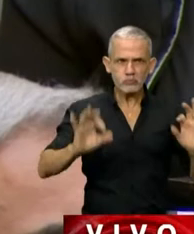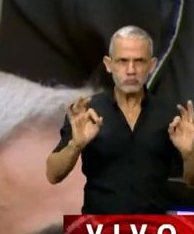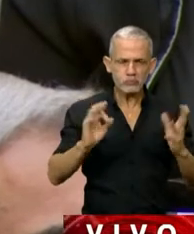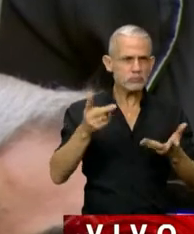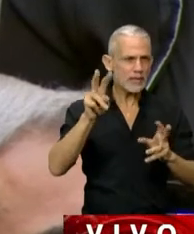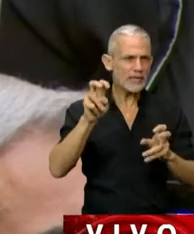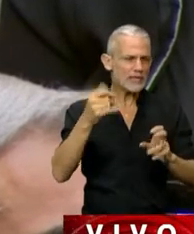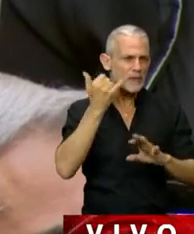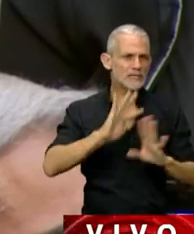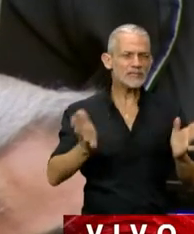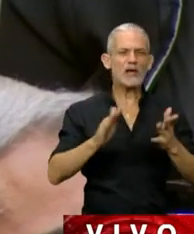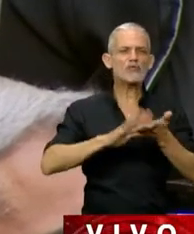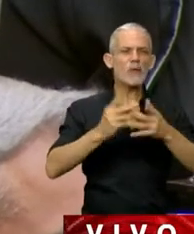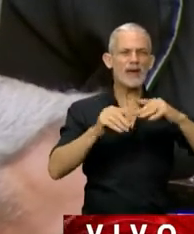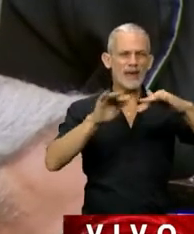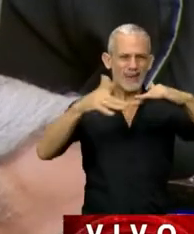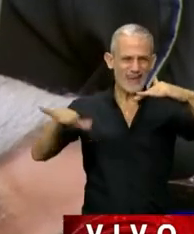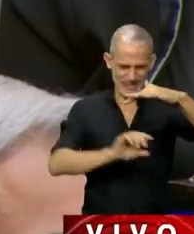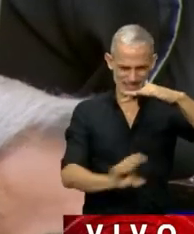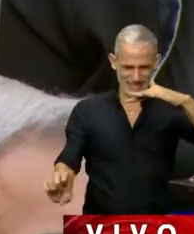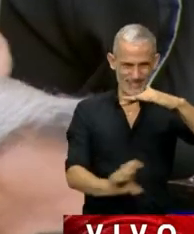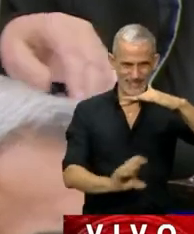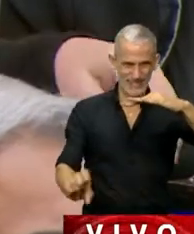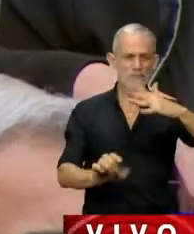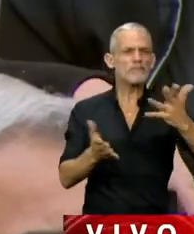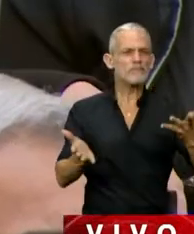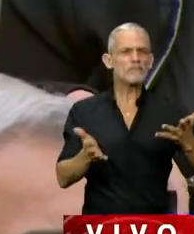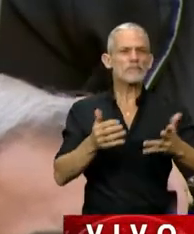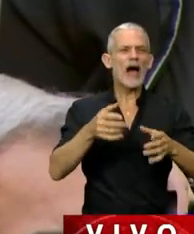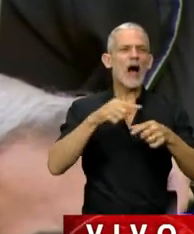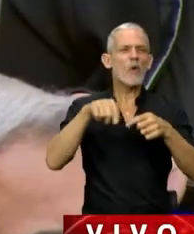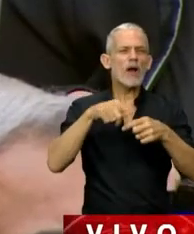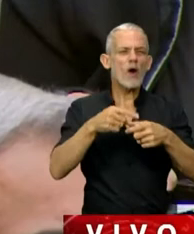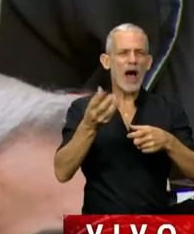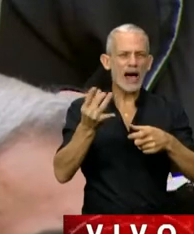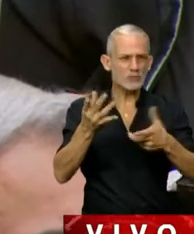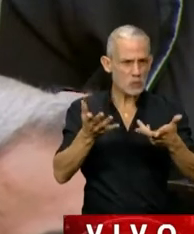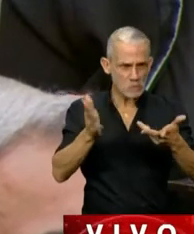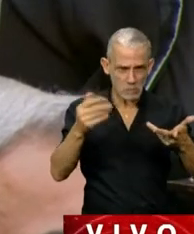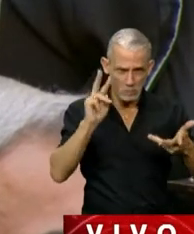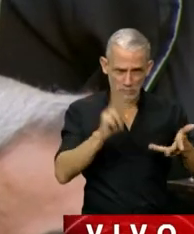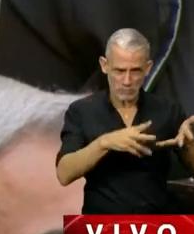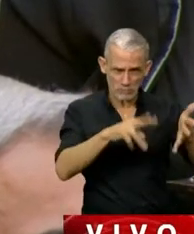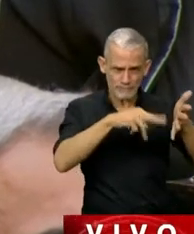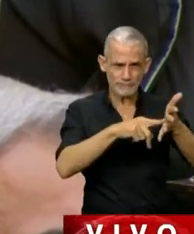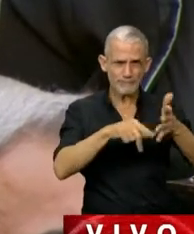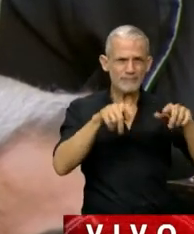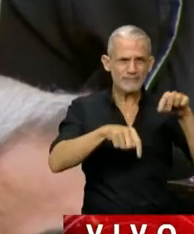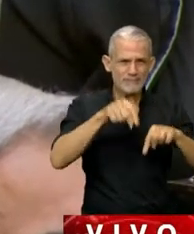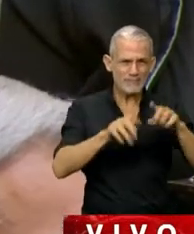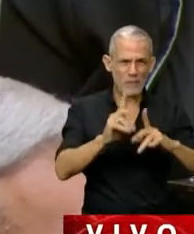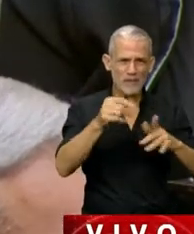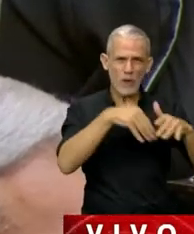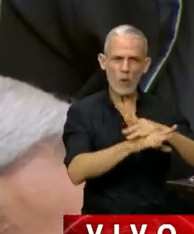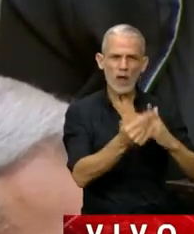tema del área bentónica Agujero Azul. Si uno revisa los antecedentes, revisa las versiones taquigráficas, va a